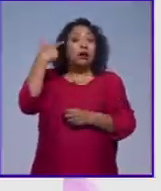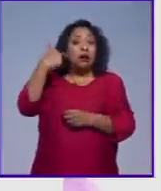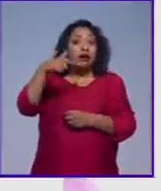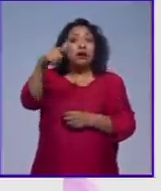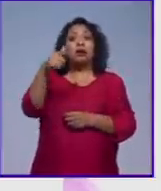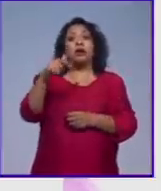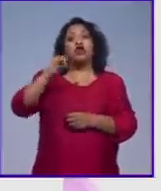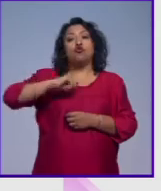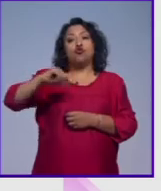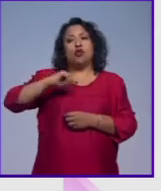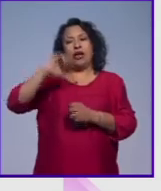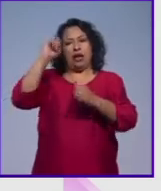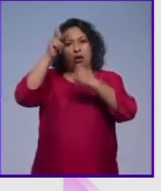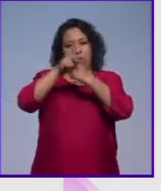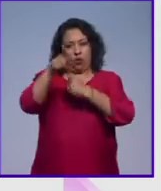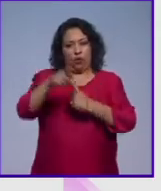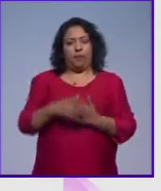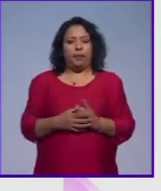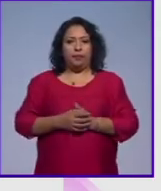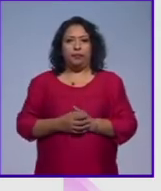continente.